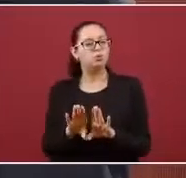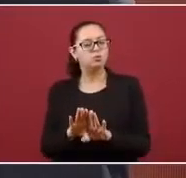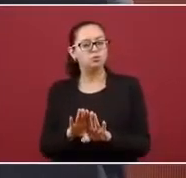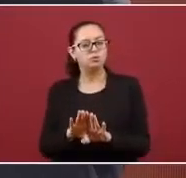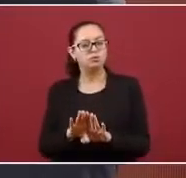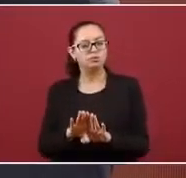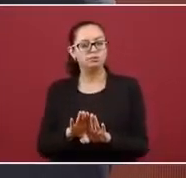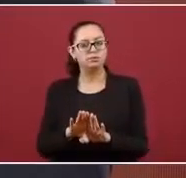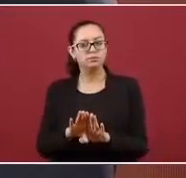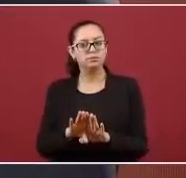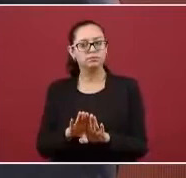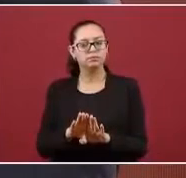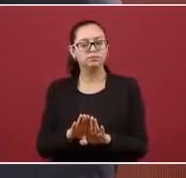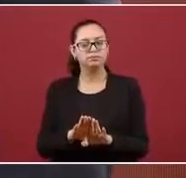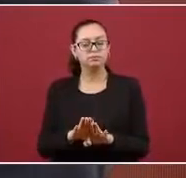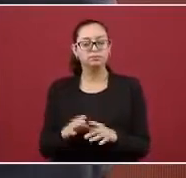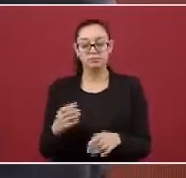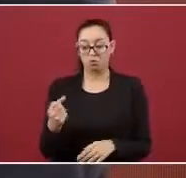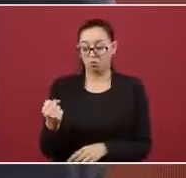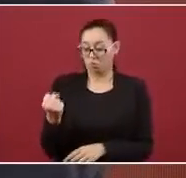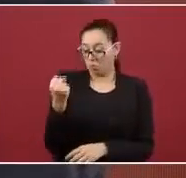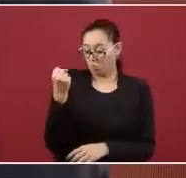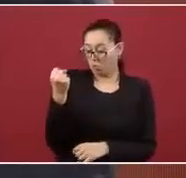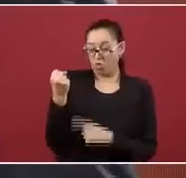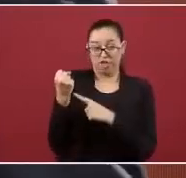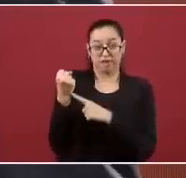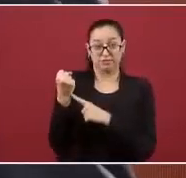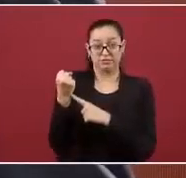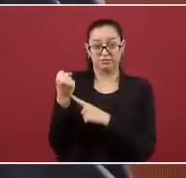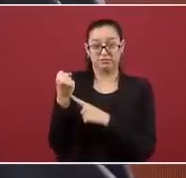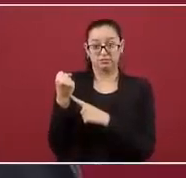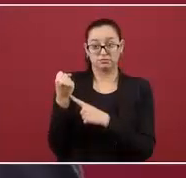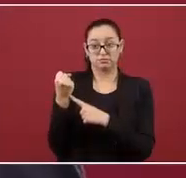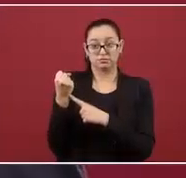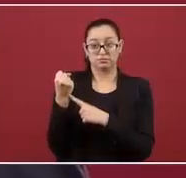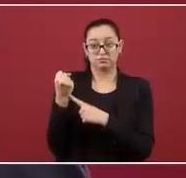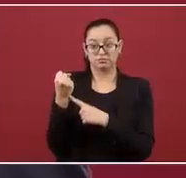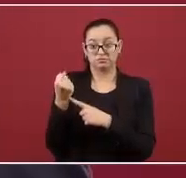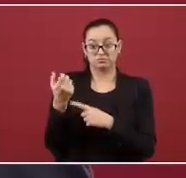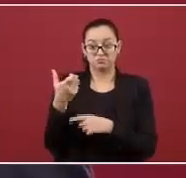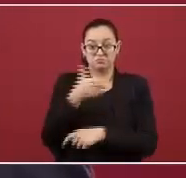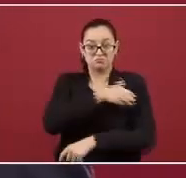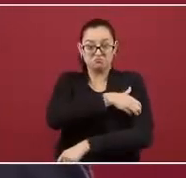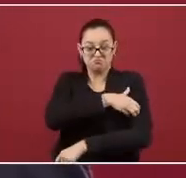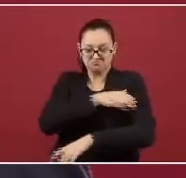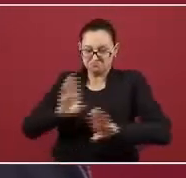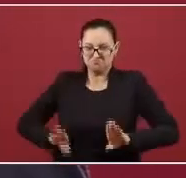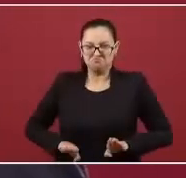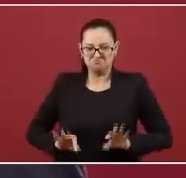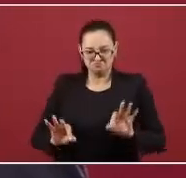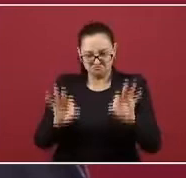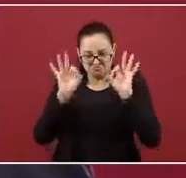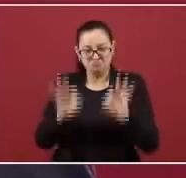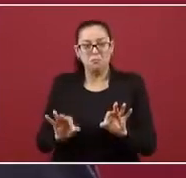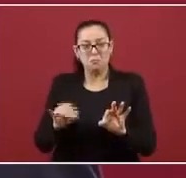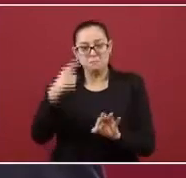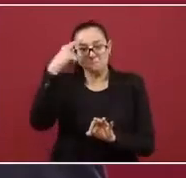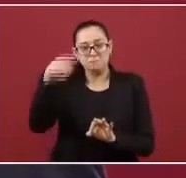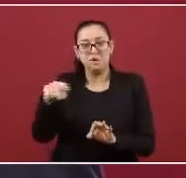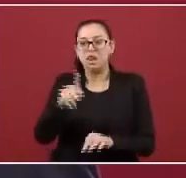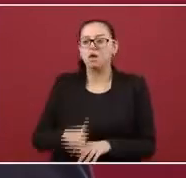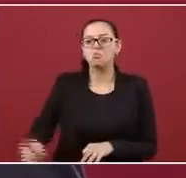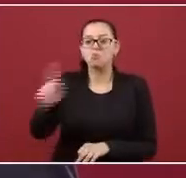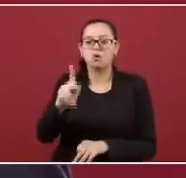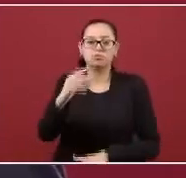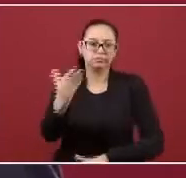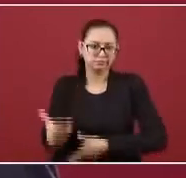Entender de que el poder solo tiene sentido y se convierte en virtud cuando se pone al servicio de